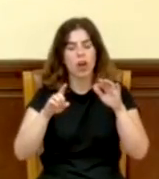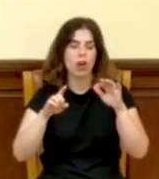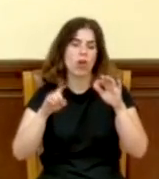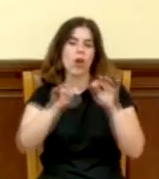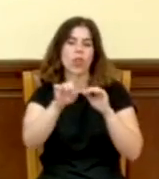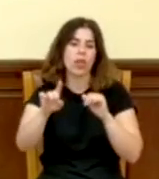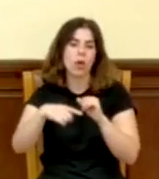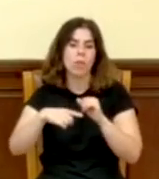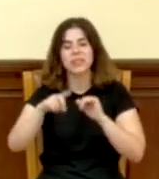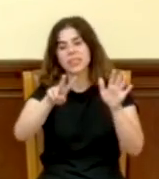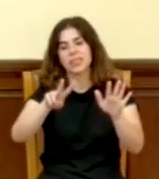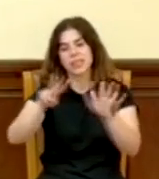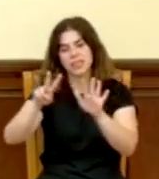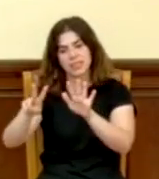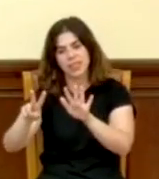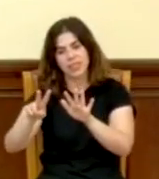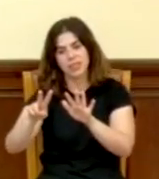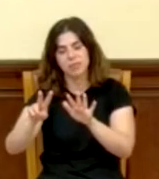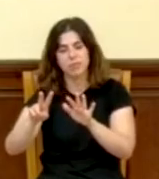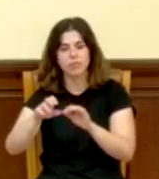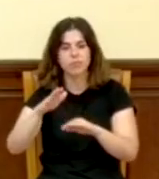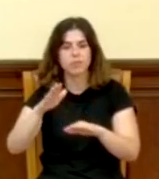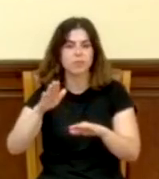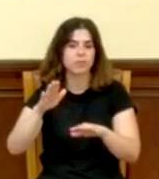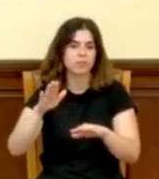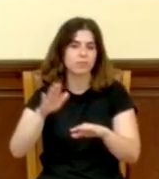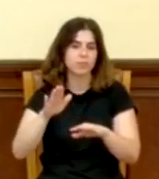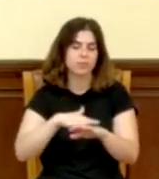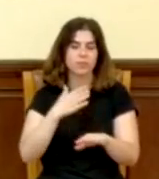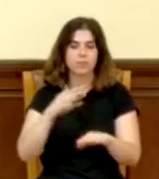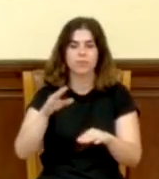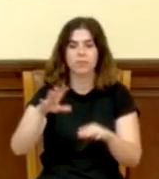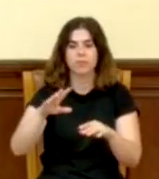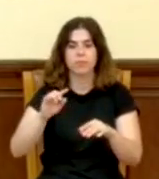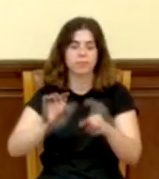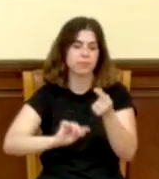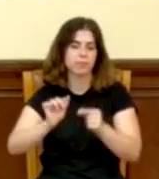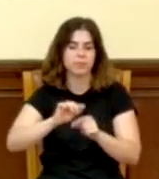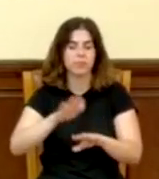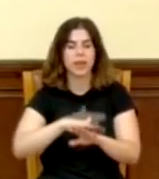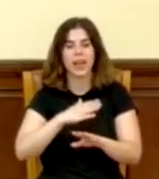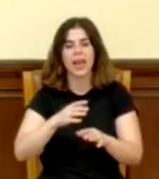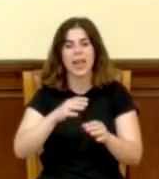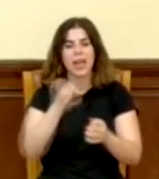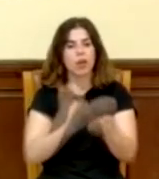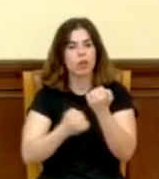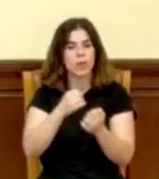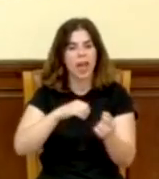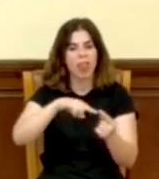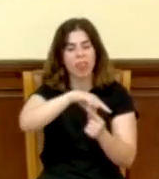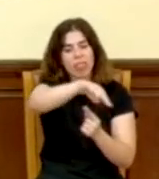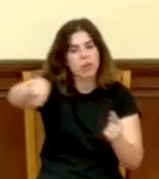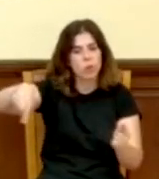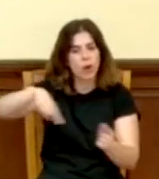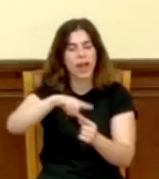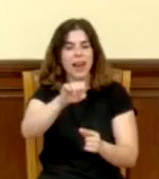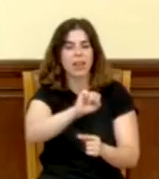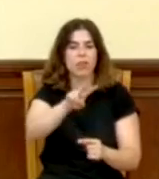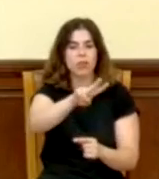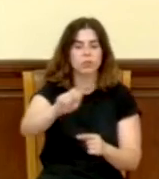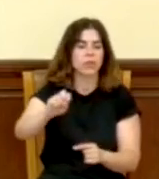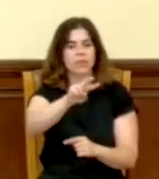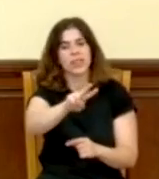804.711,57 y responde al impuesto de vertidos incluido en la nueva ley de economía circular correspondiente al año 23, que por haberse